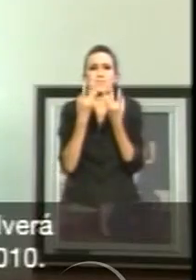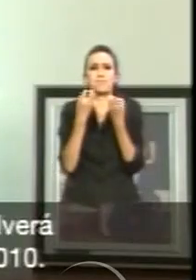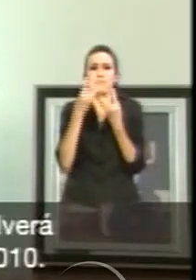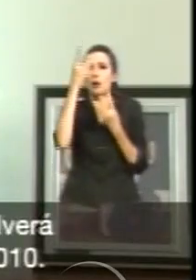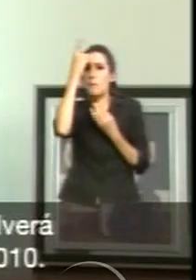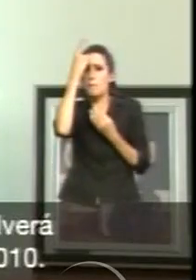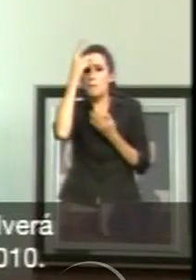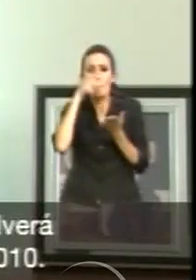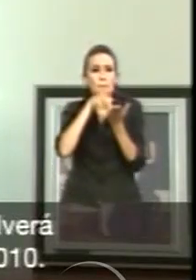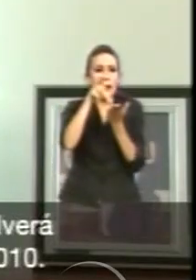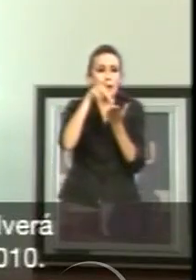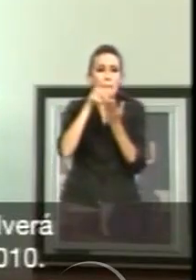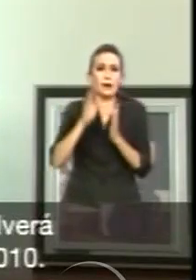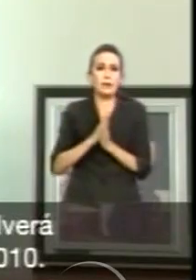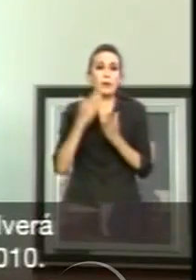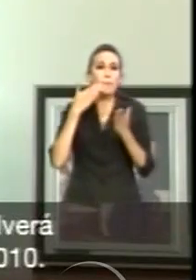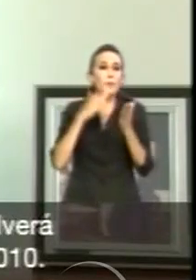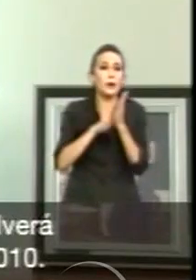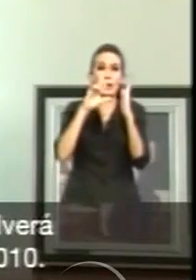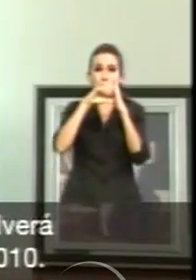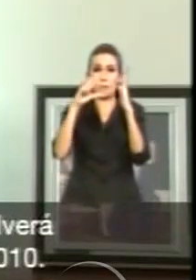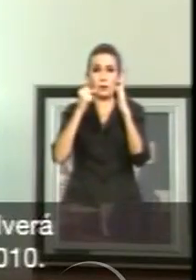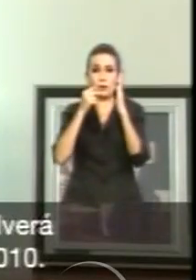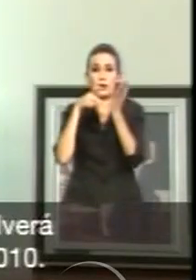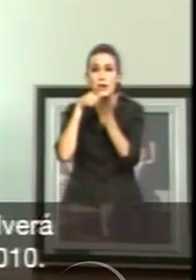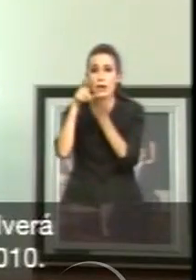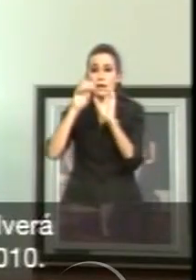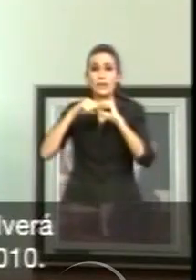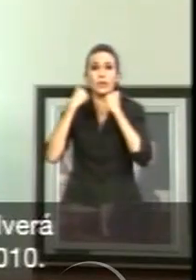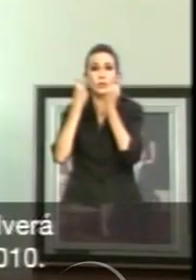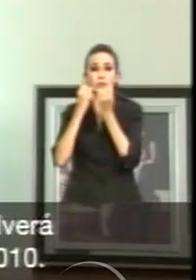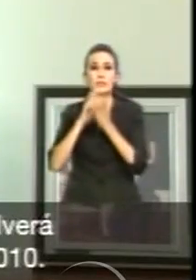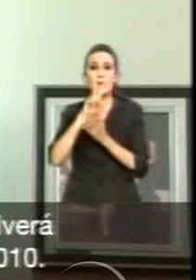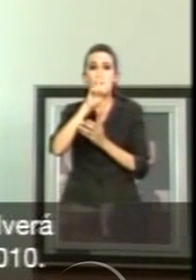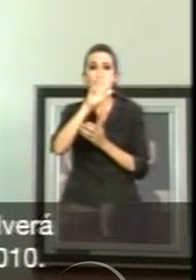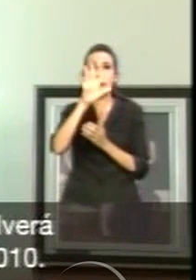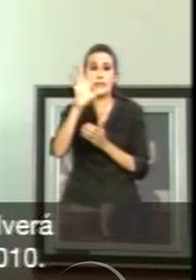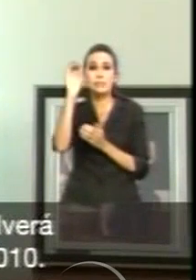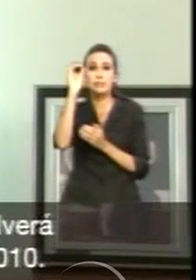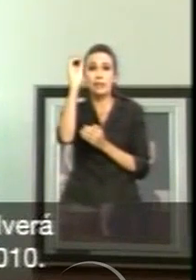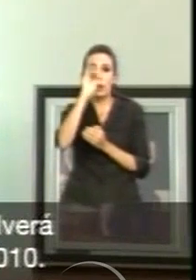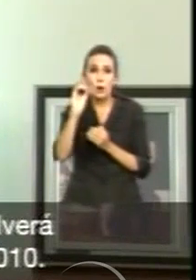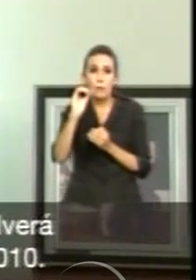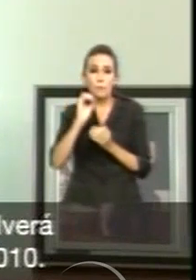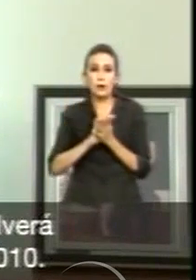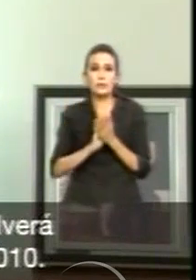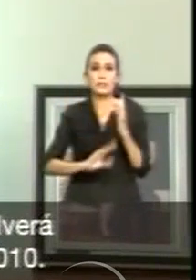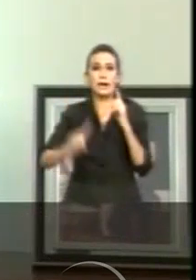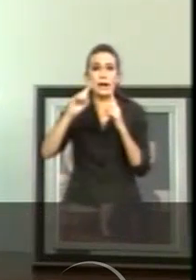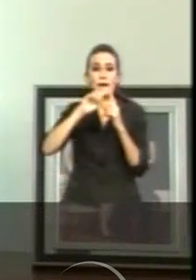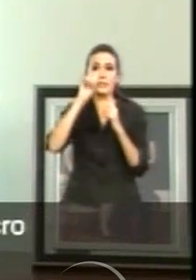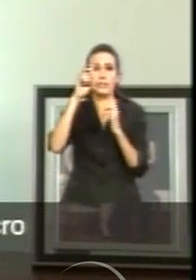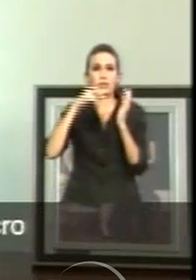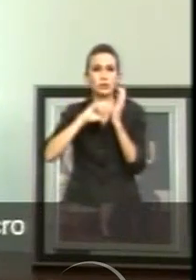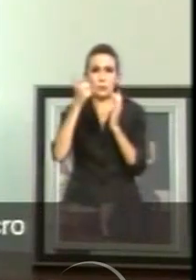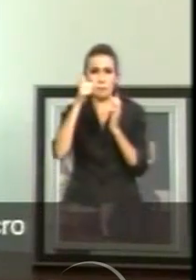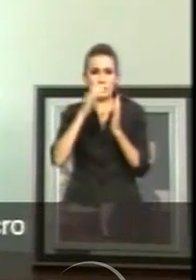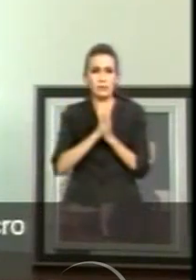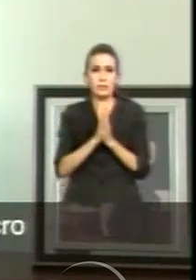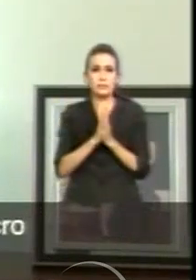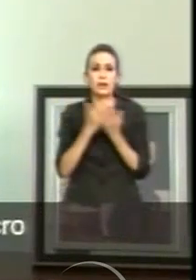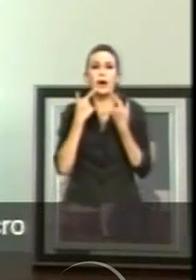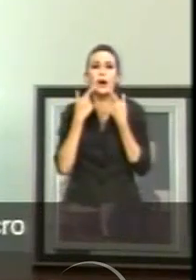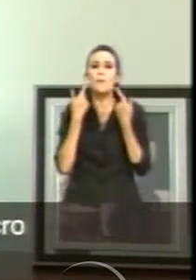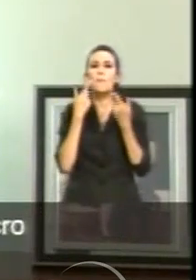El impuesto a la renta para sociedades volverá a ser del 25% como lo era hasta el año 2010. Este incremento